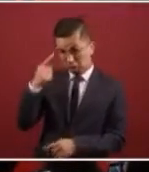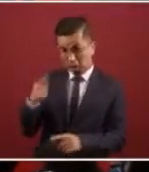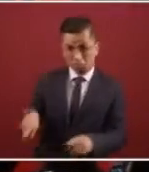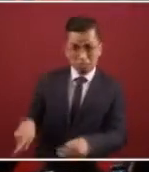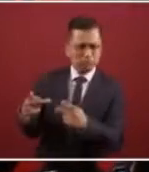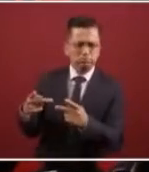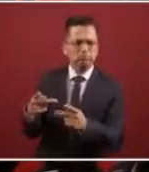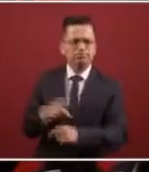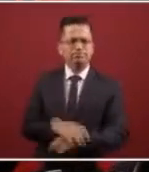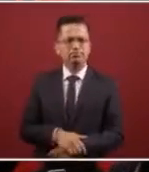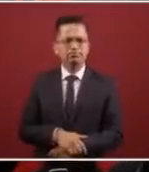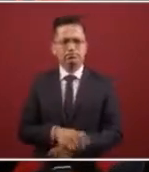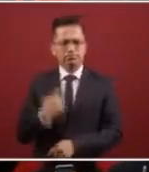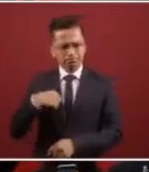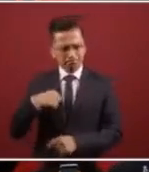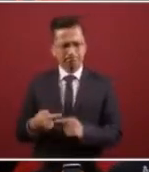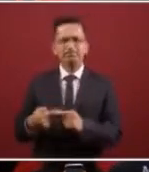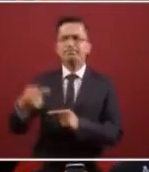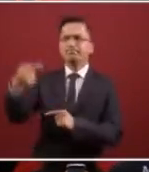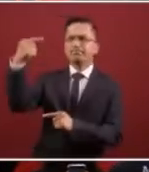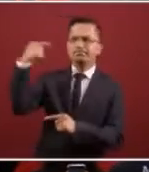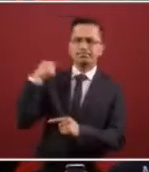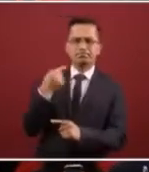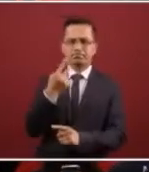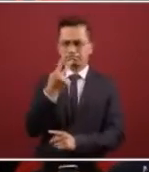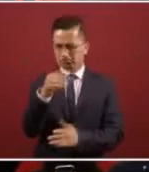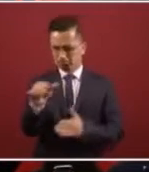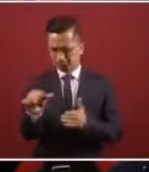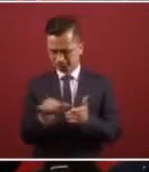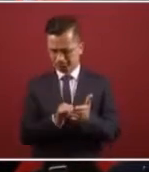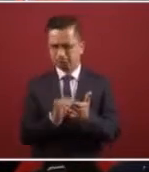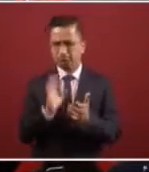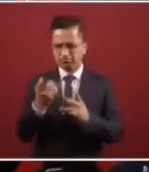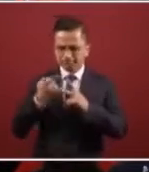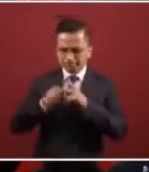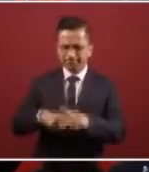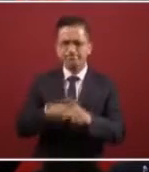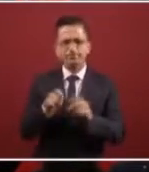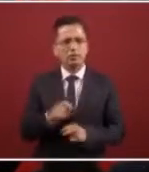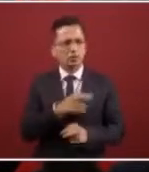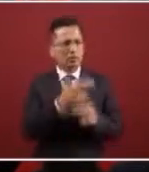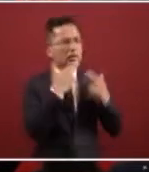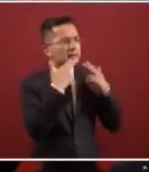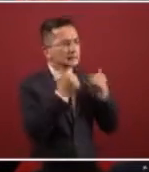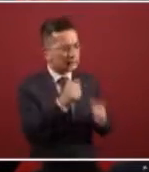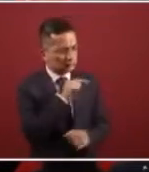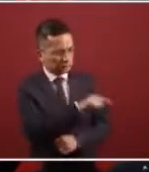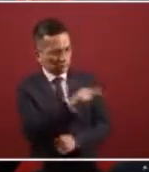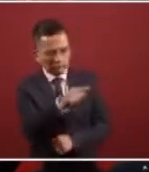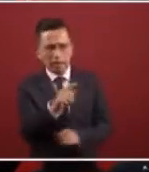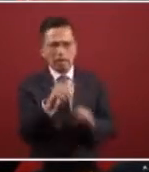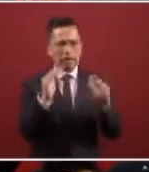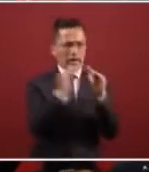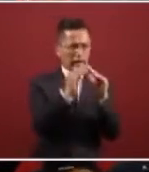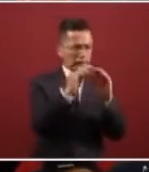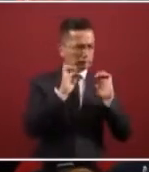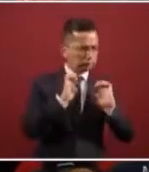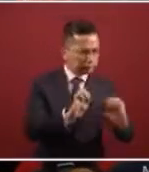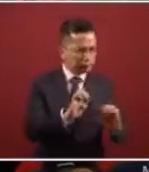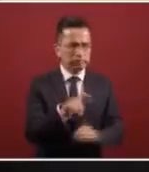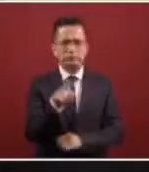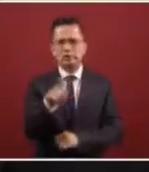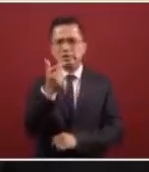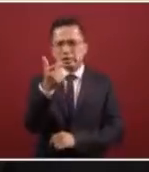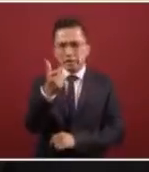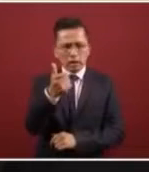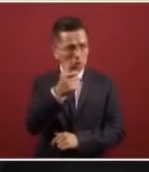como 2 meses haciendo subastas de ranchos, residencias, de recursos que